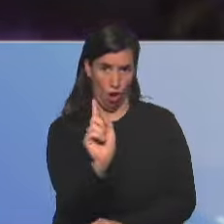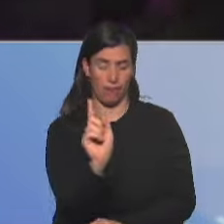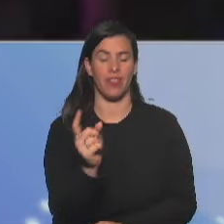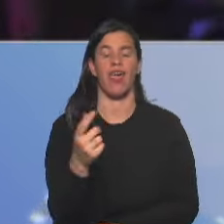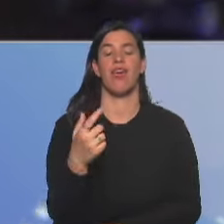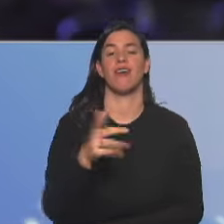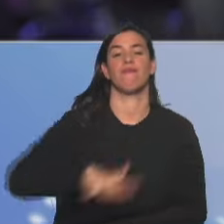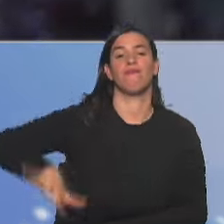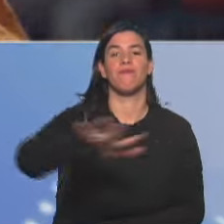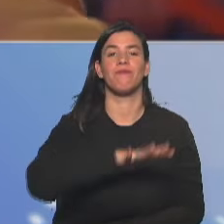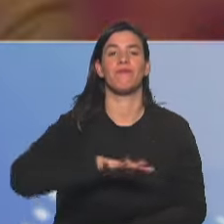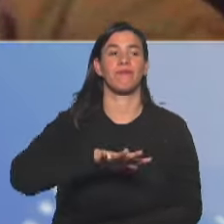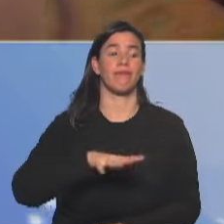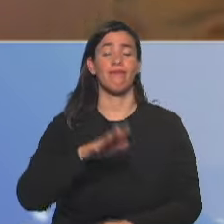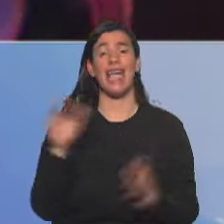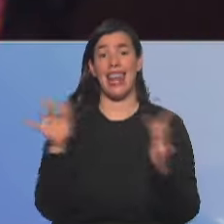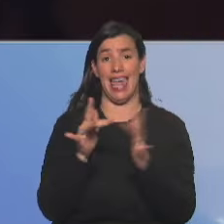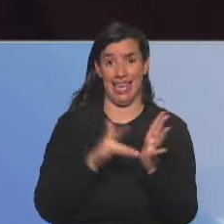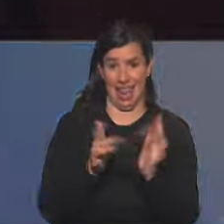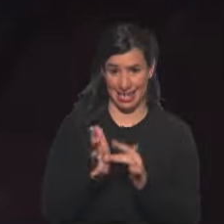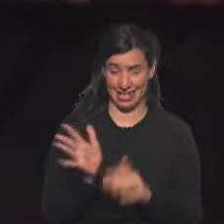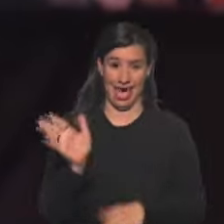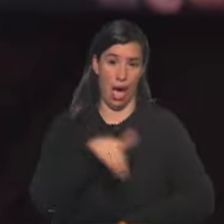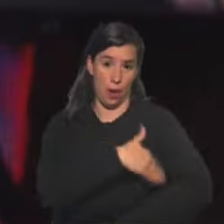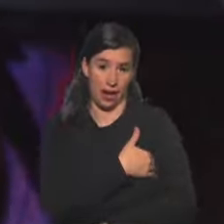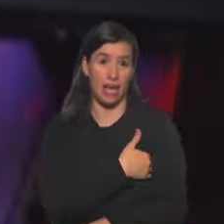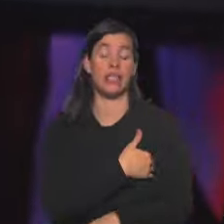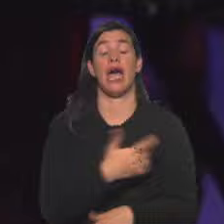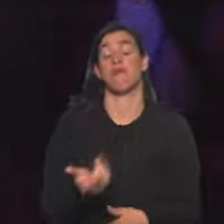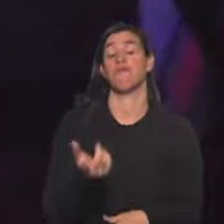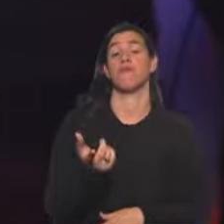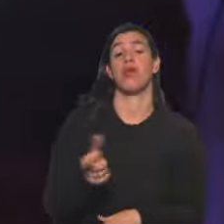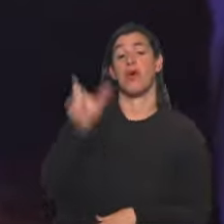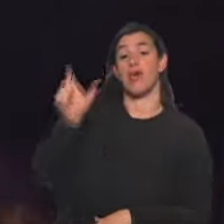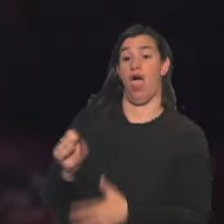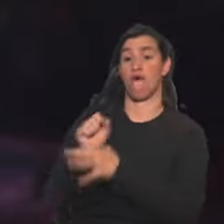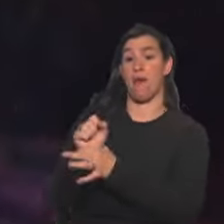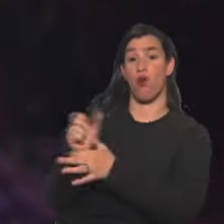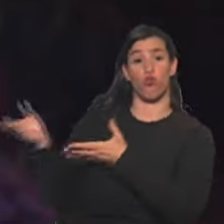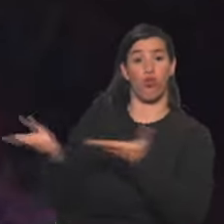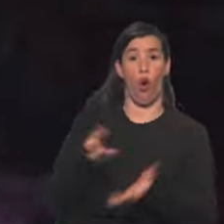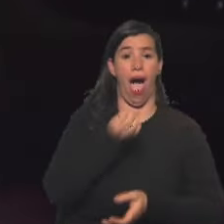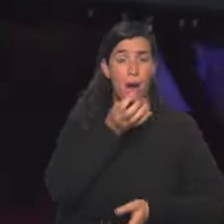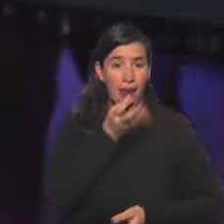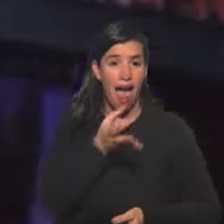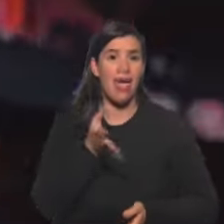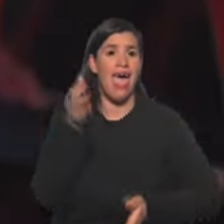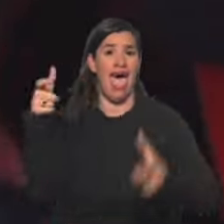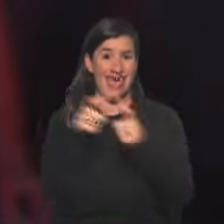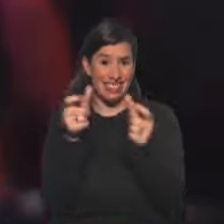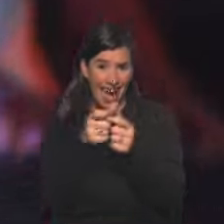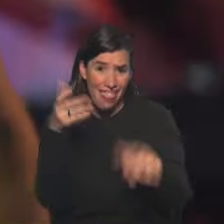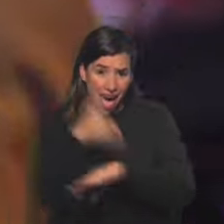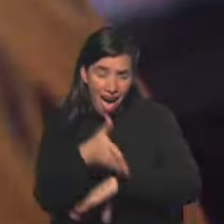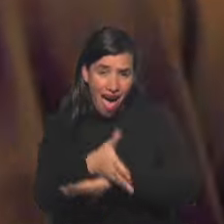exclusivo, claramente, y de hecho la entrada es libre y gratuita, y se pide una colaboración de un alimento